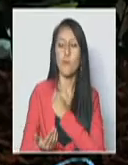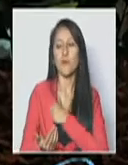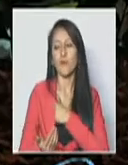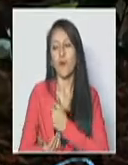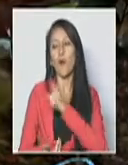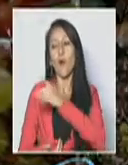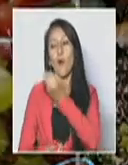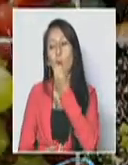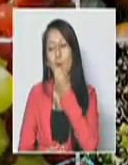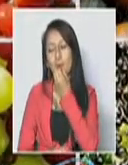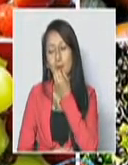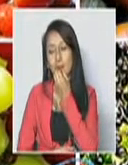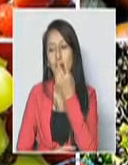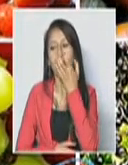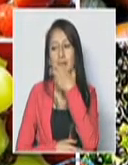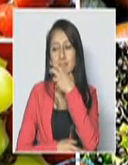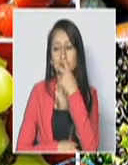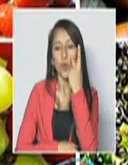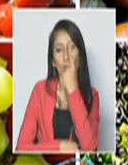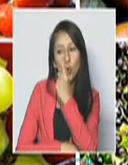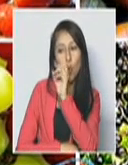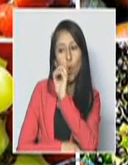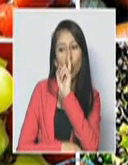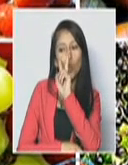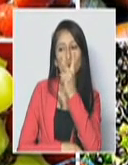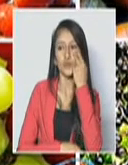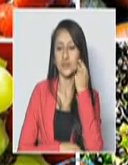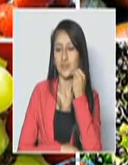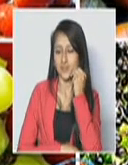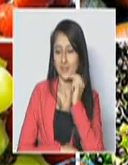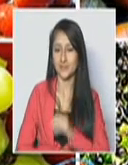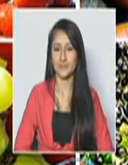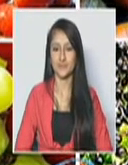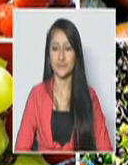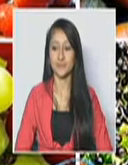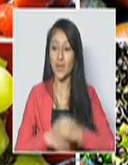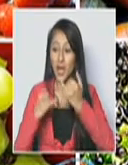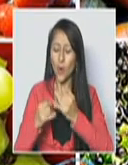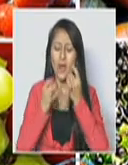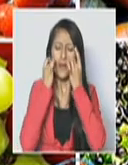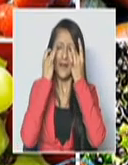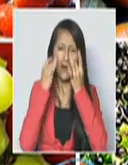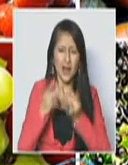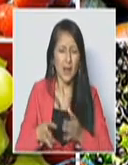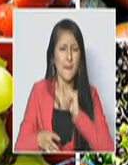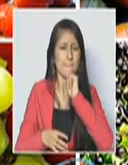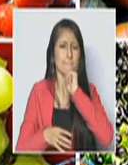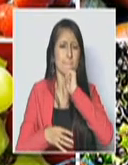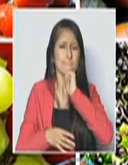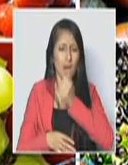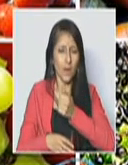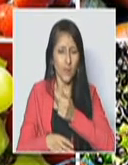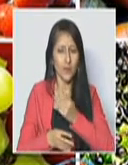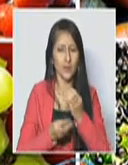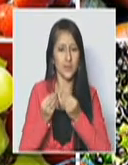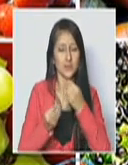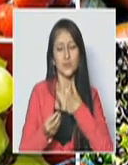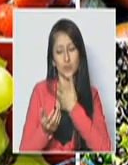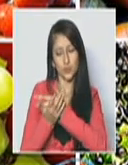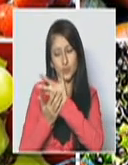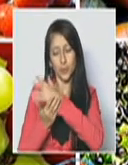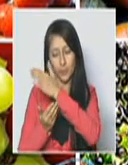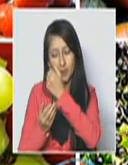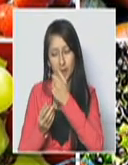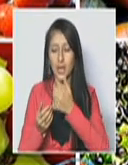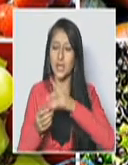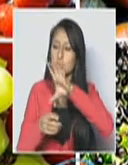va a consumir fruta uno o dos días y si el proceso es crónico como los mencionados anteriormente les digo